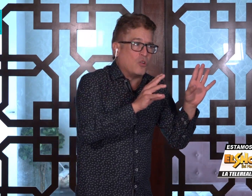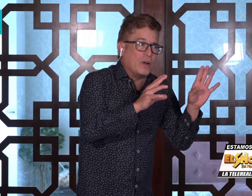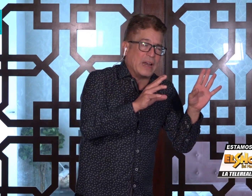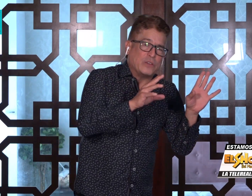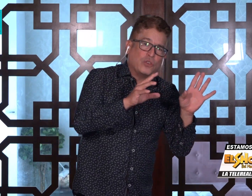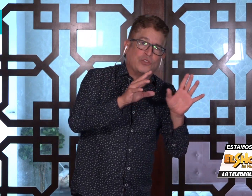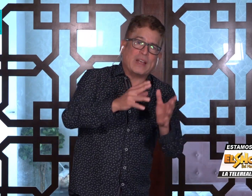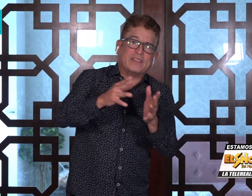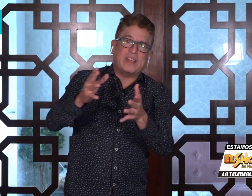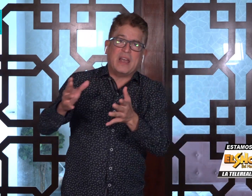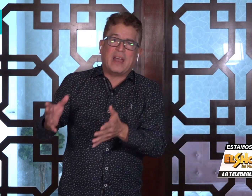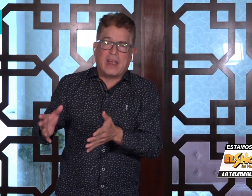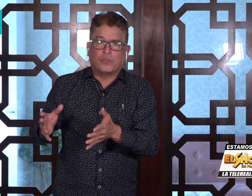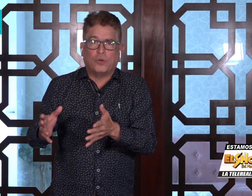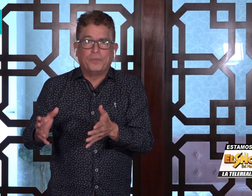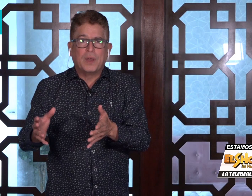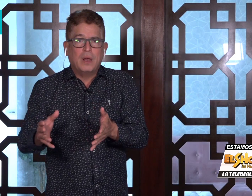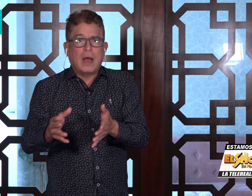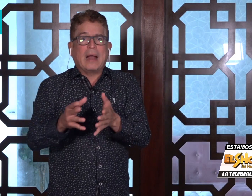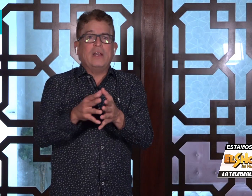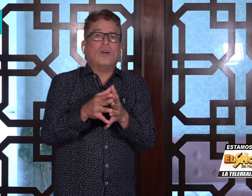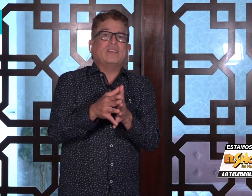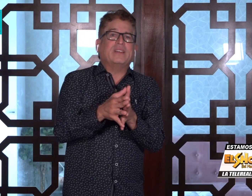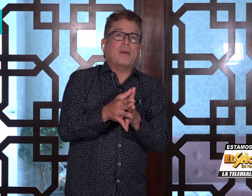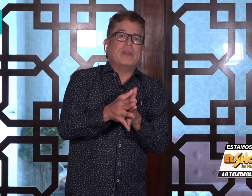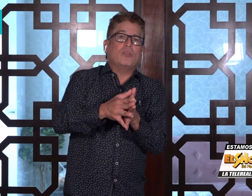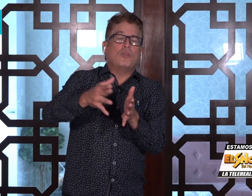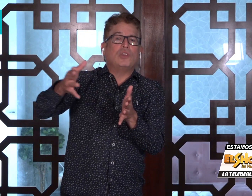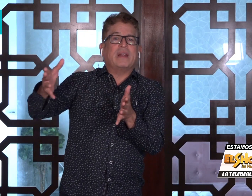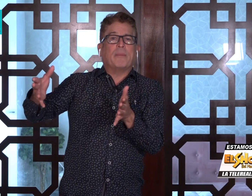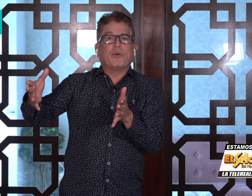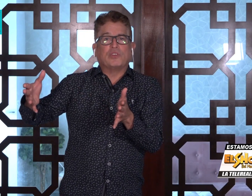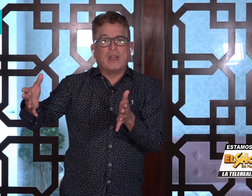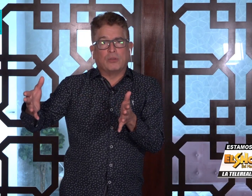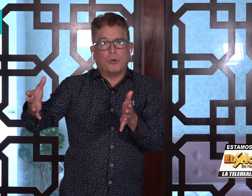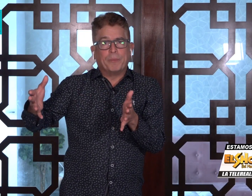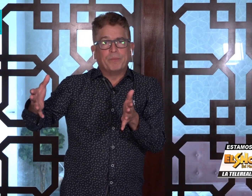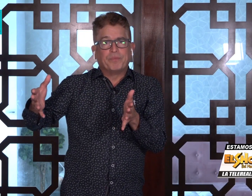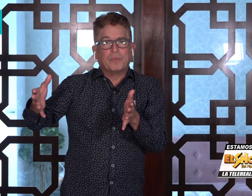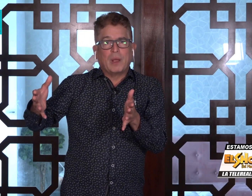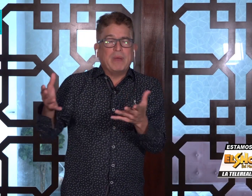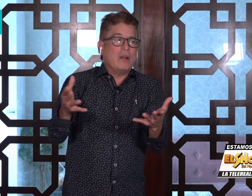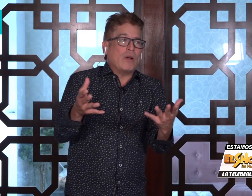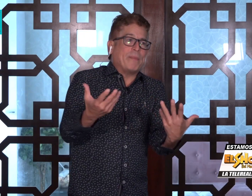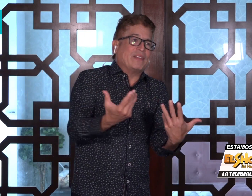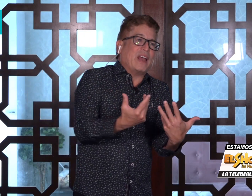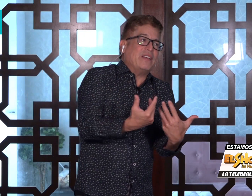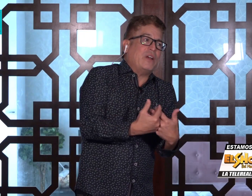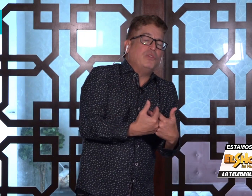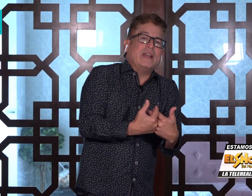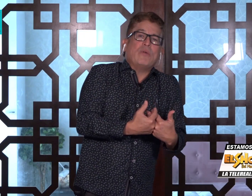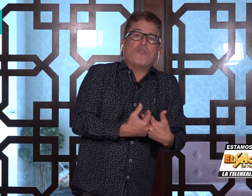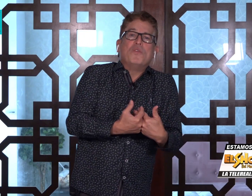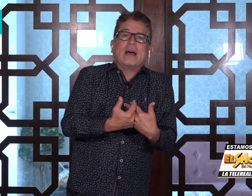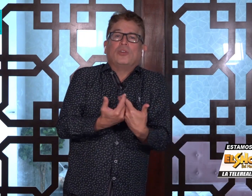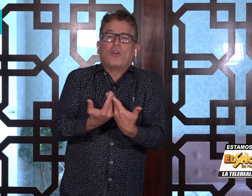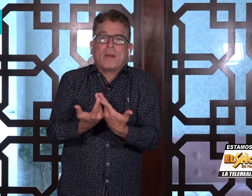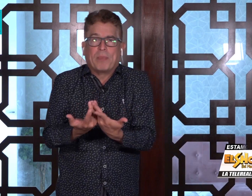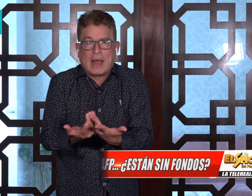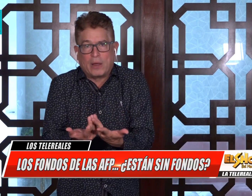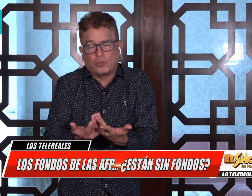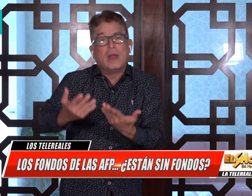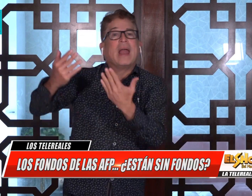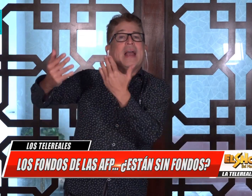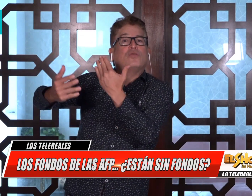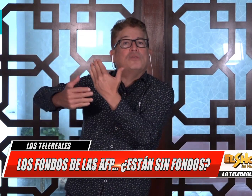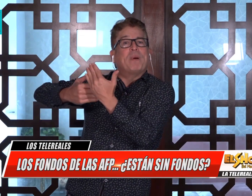¿Dónde en el Congreso se exige eso? Aquí lo que se está pidiendo es un 30%. Miren lo que pasa, ese es un dinero acumulado de